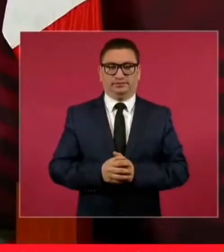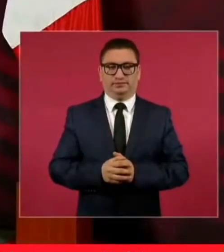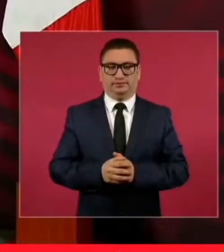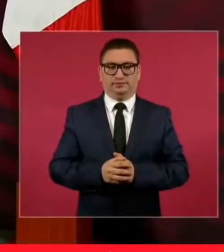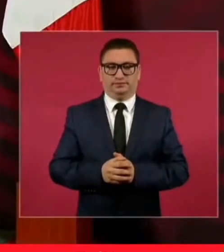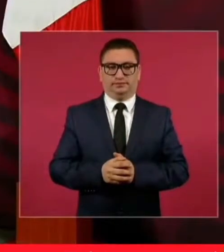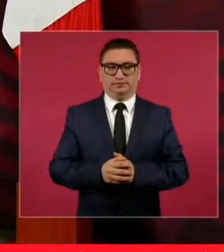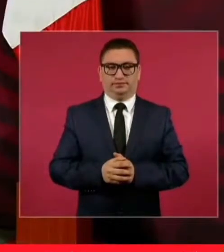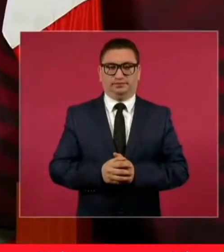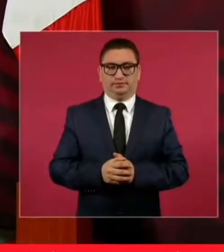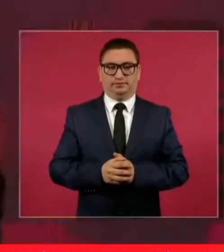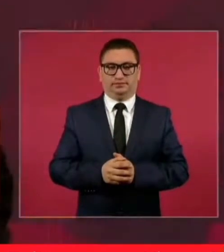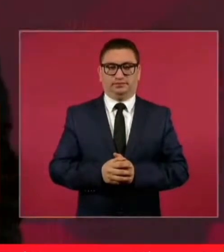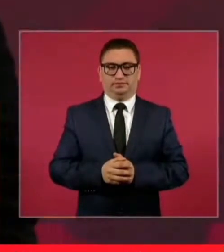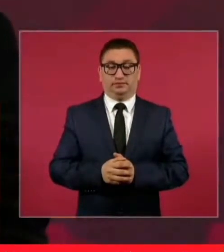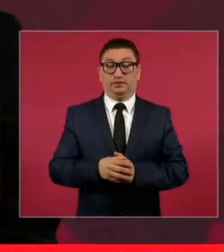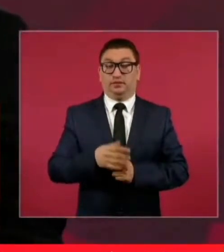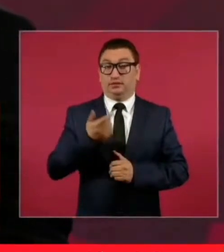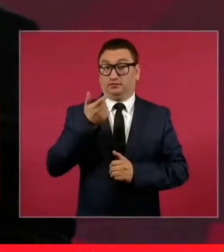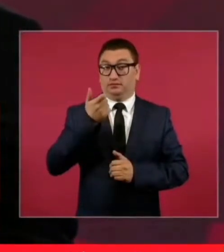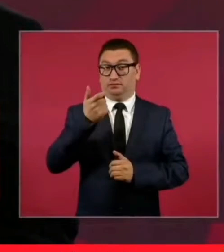a menos costo,